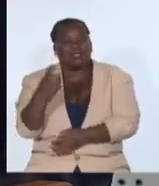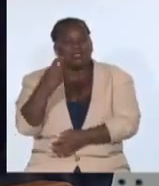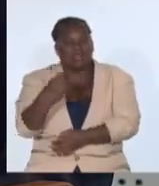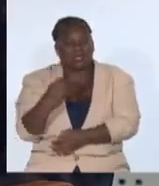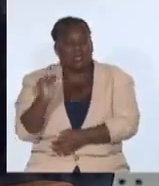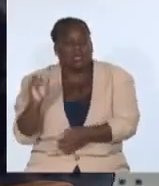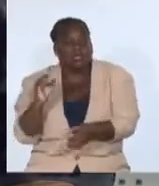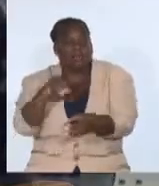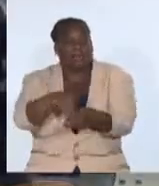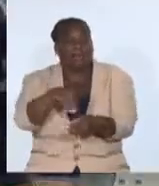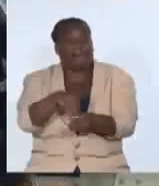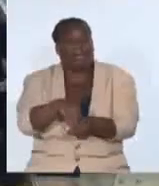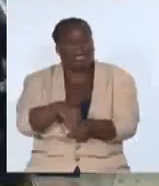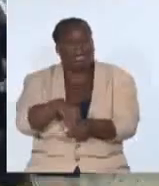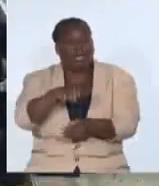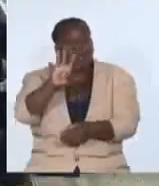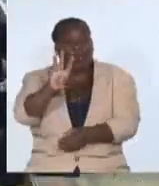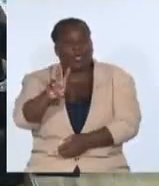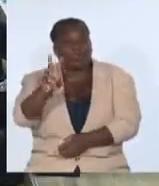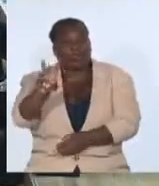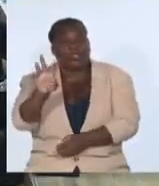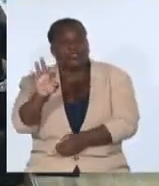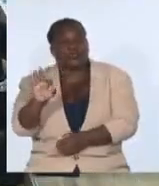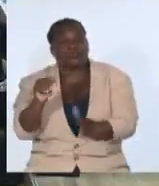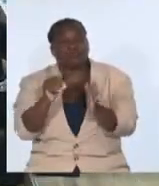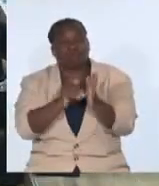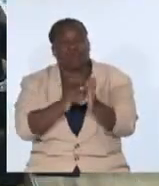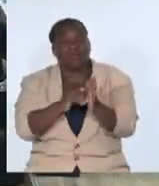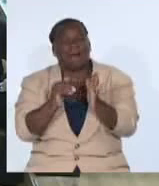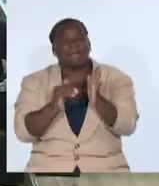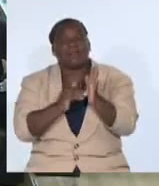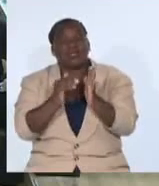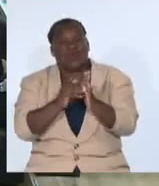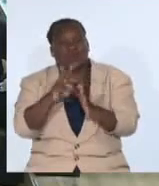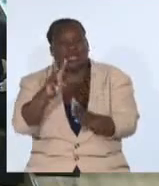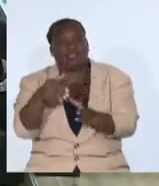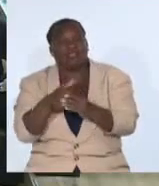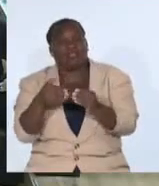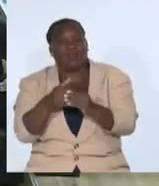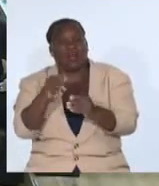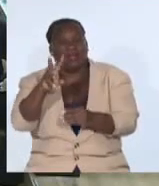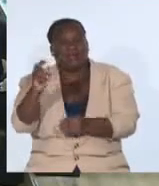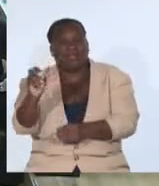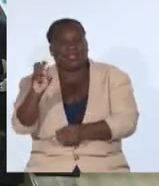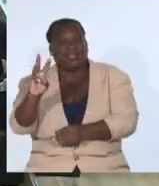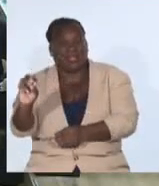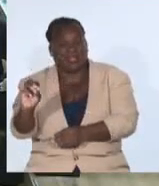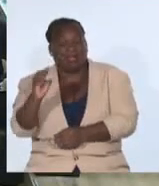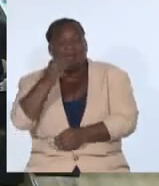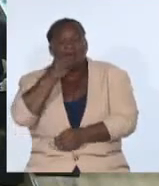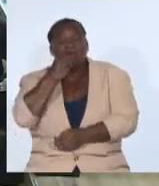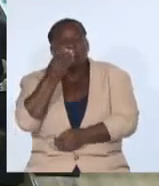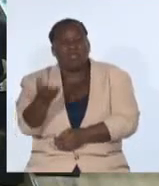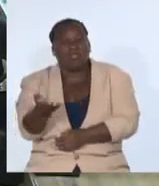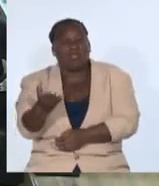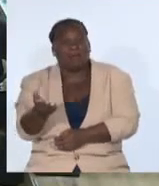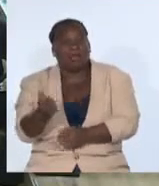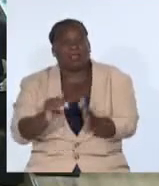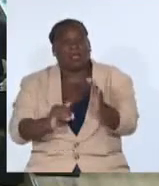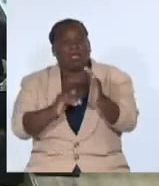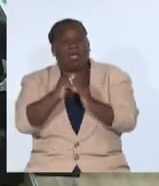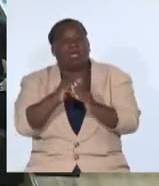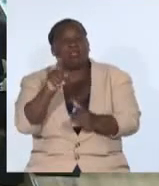mínimo 428 mil millones de dólares para 2030 demanda que puede cubrirse con apenas el